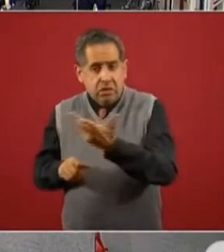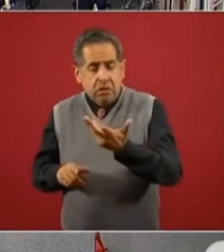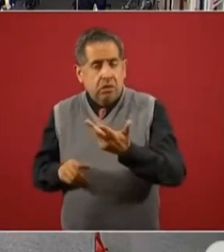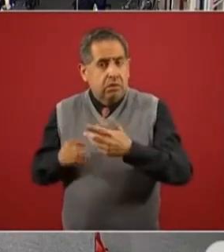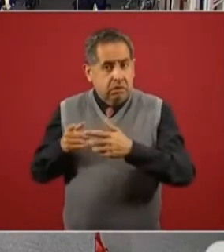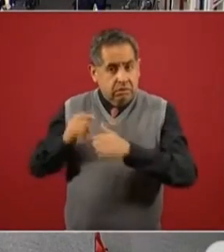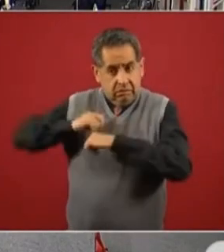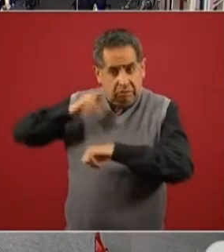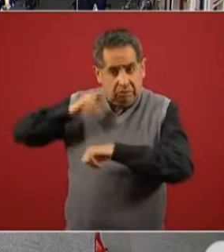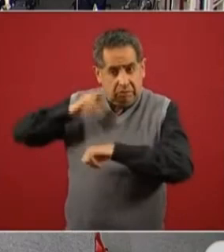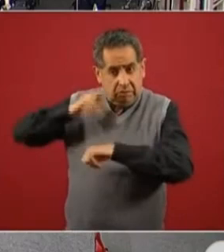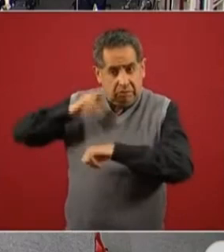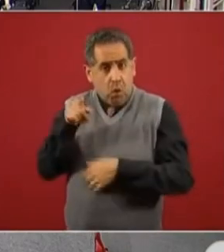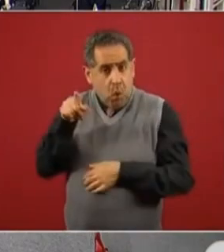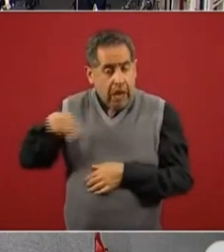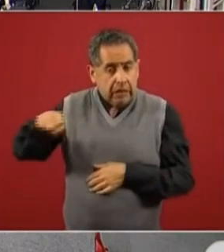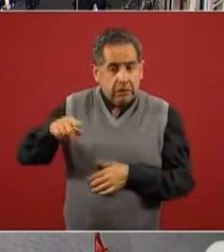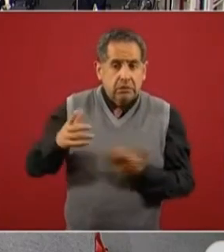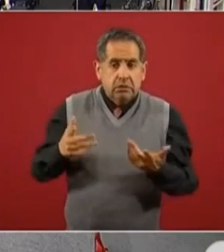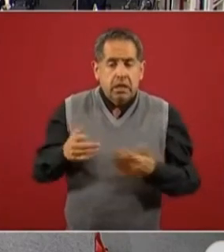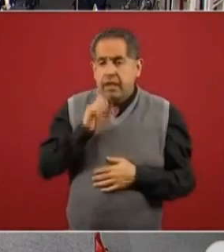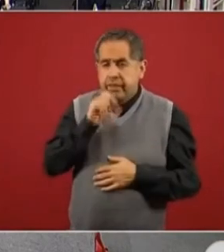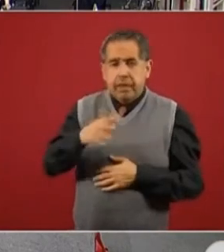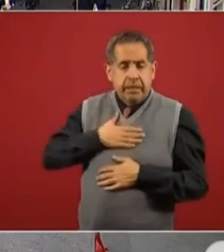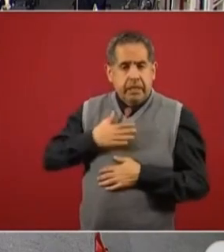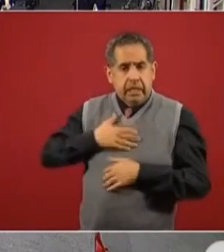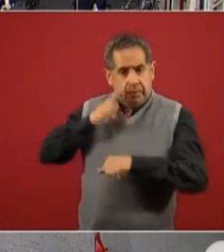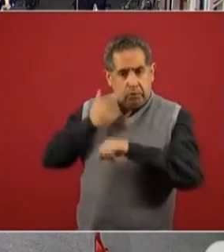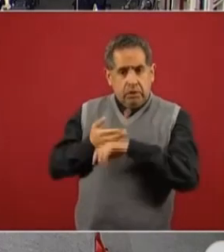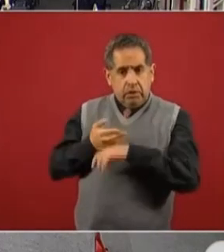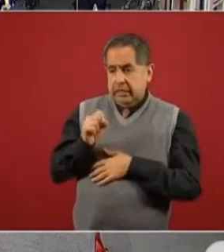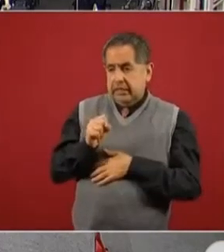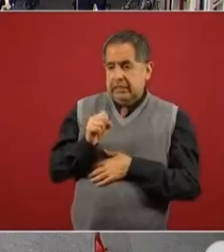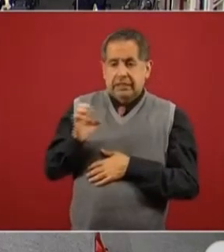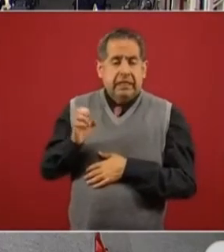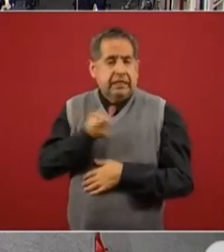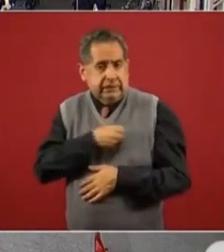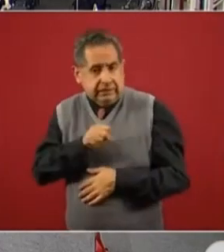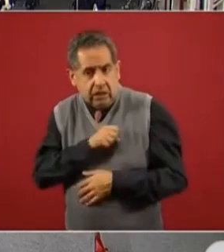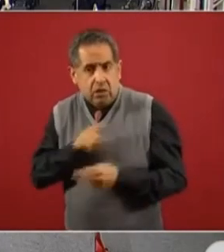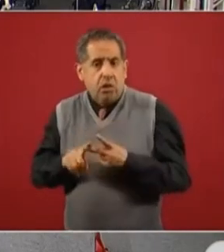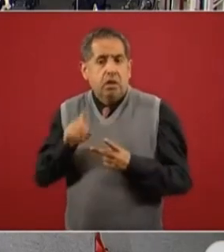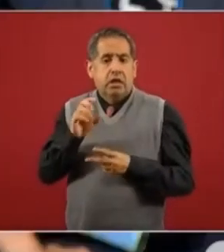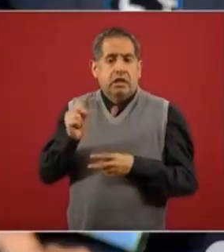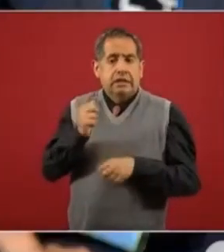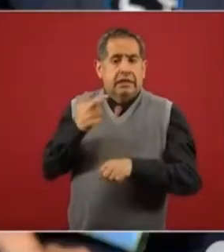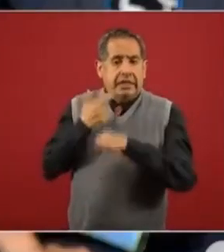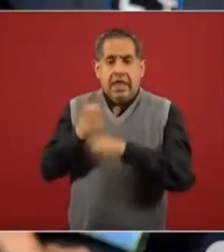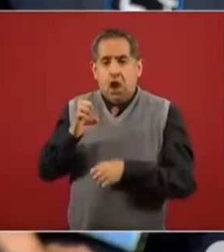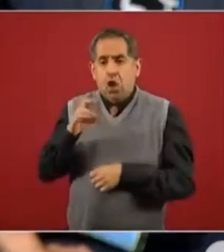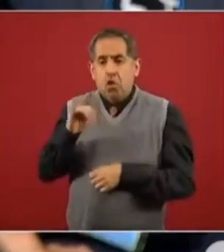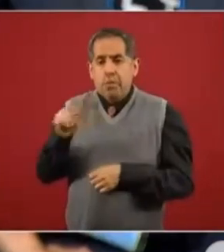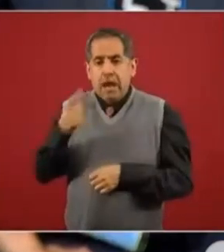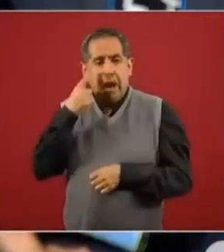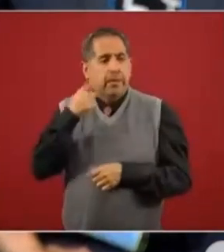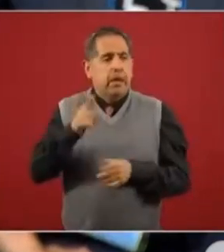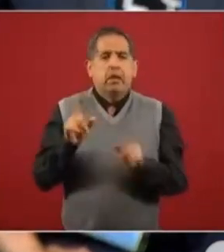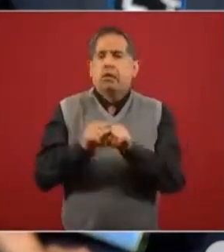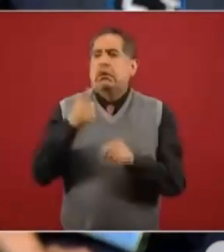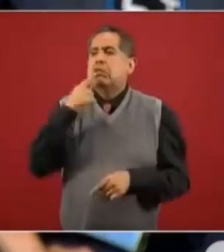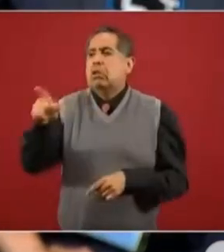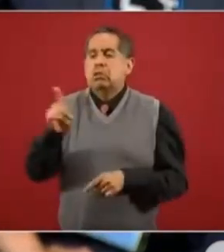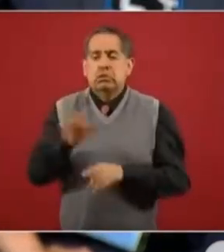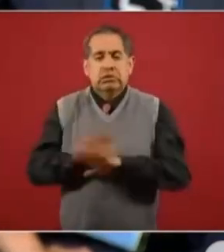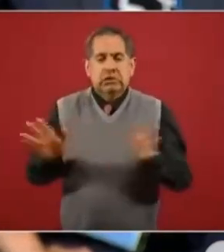acción o qué terreno de acción tiene también y responsabilidad la Secretaría de Salud y la Secretaría de Economía para que no todo se quede